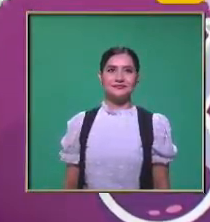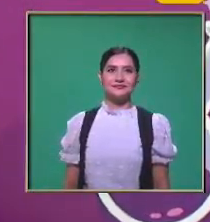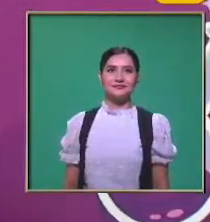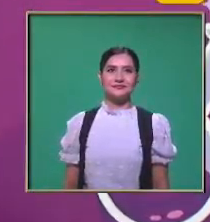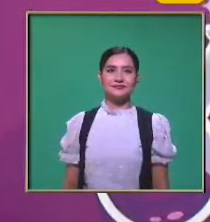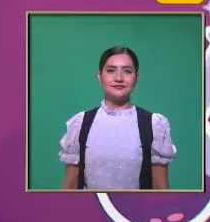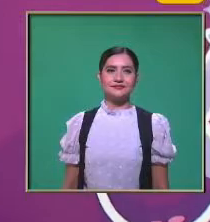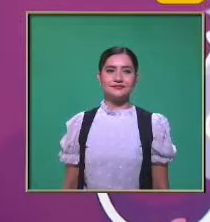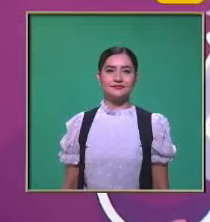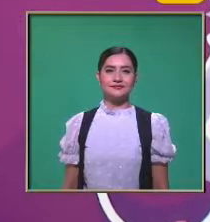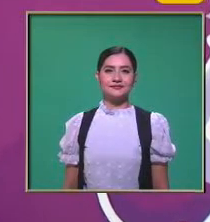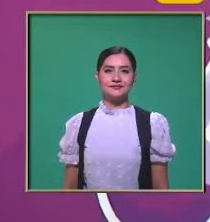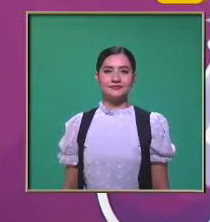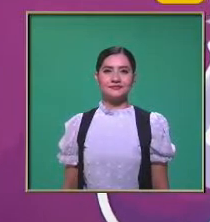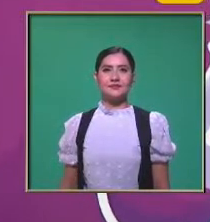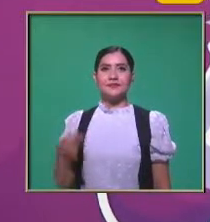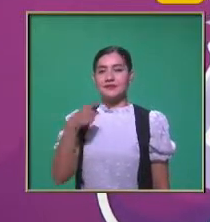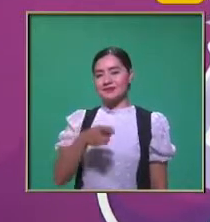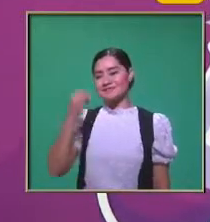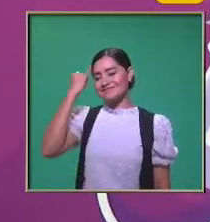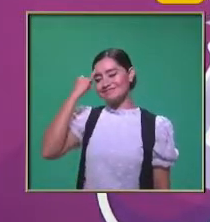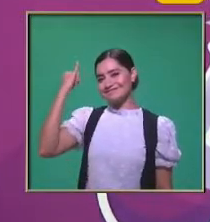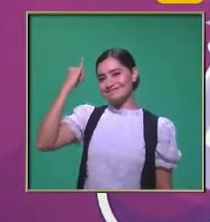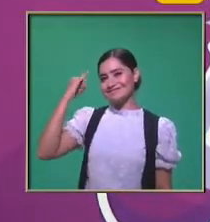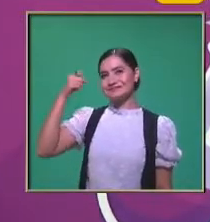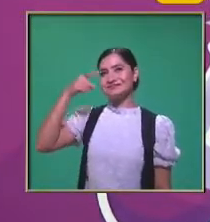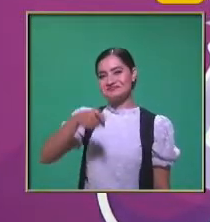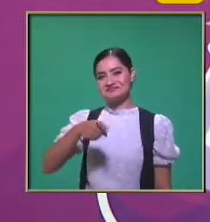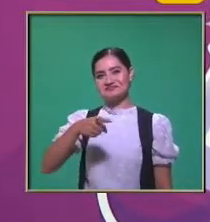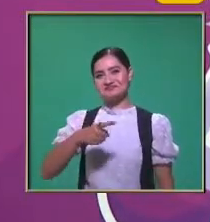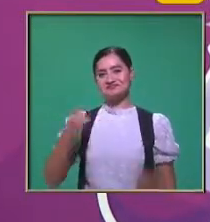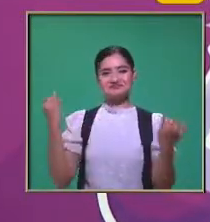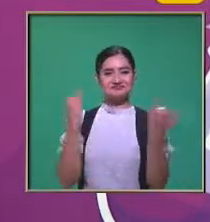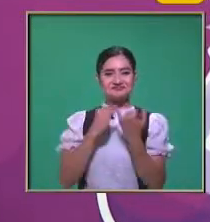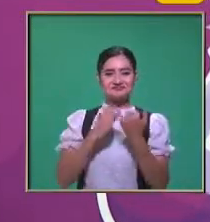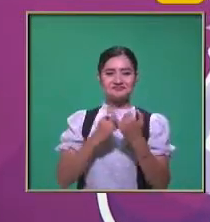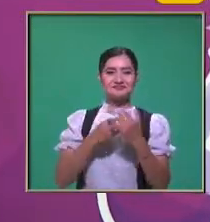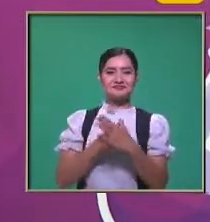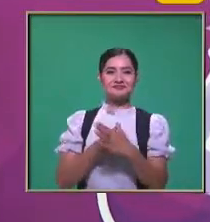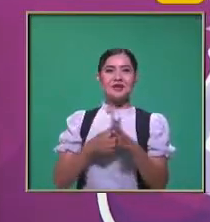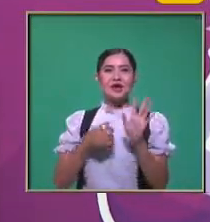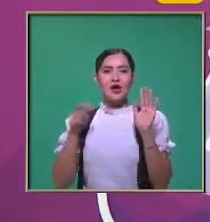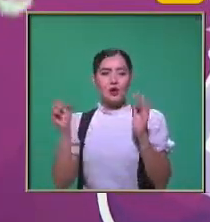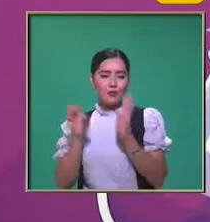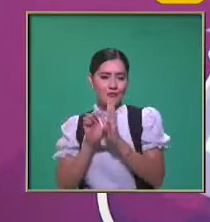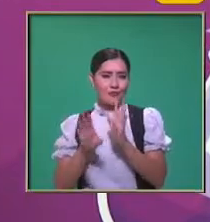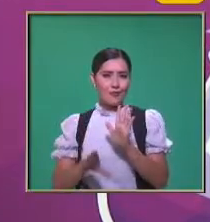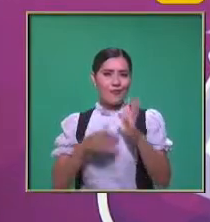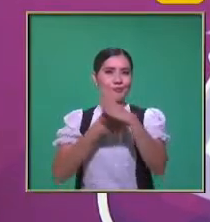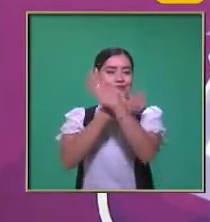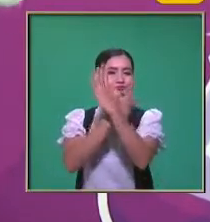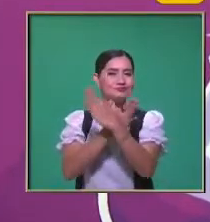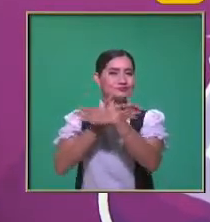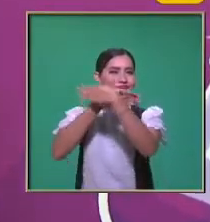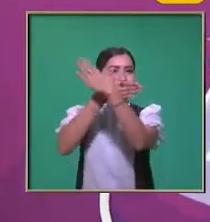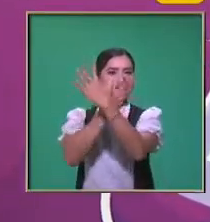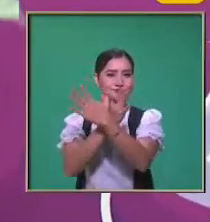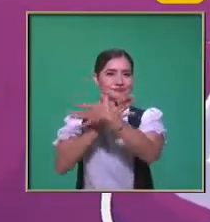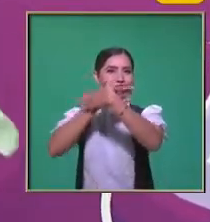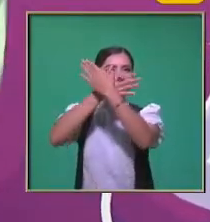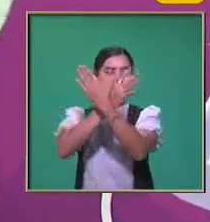¡Wow! Y entonces van a sentir que están por los aires. O mira, también soy una mariposa, ¿ya viste? Ajá. Ay, sí es